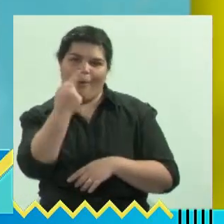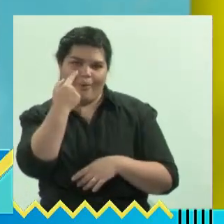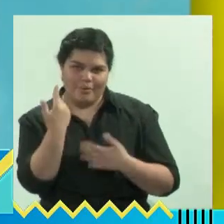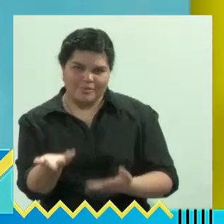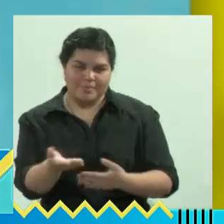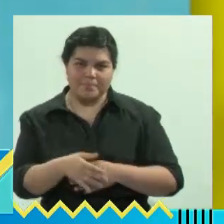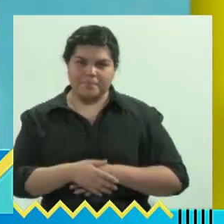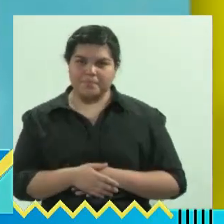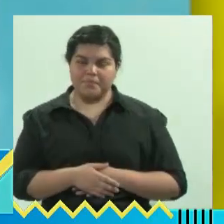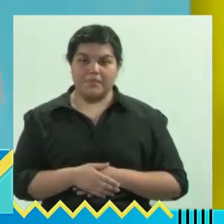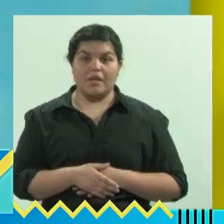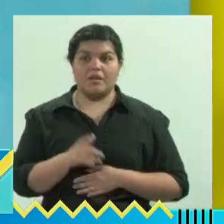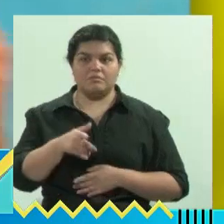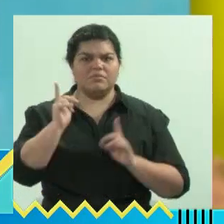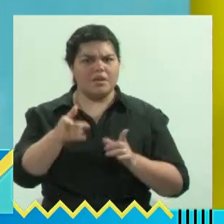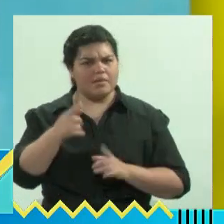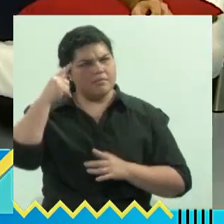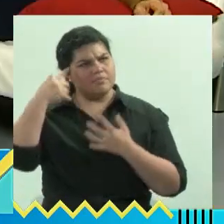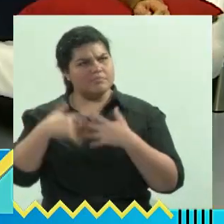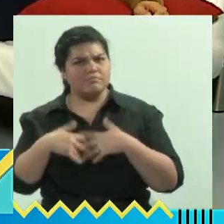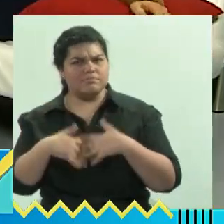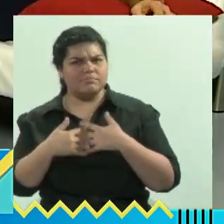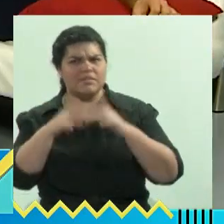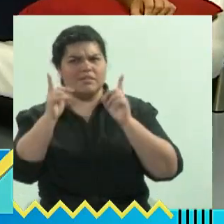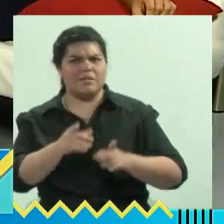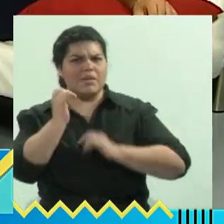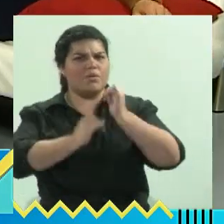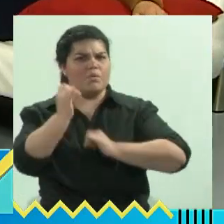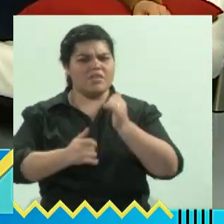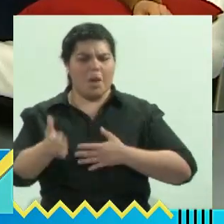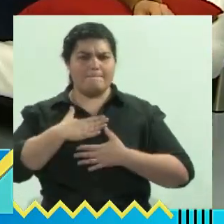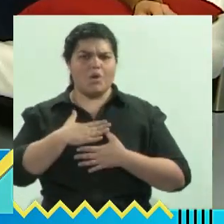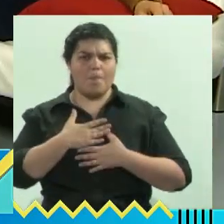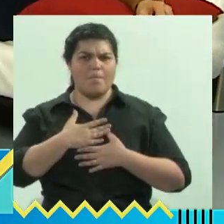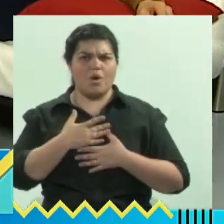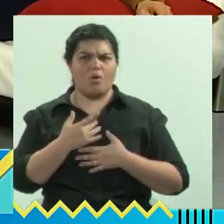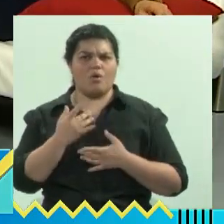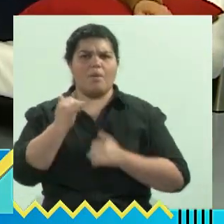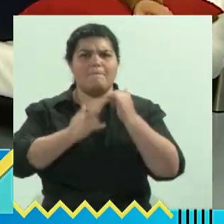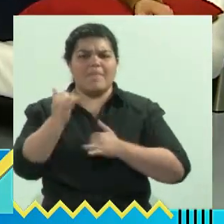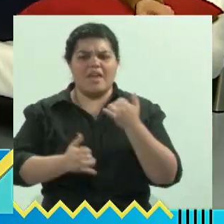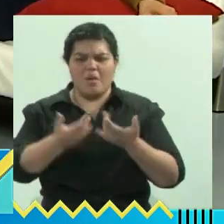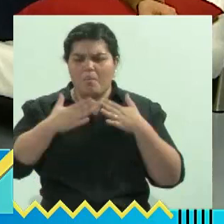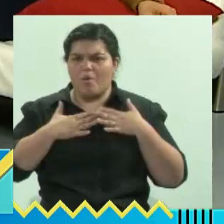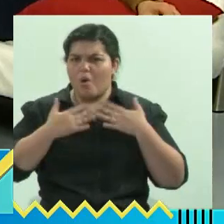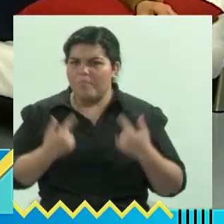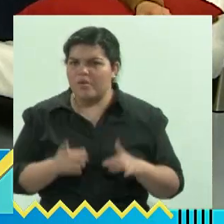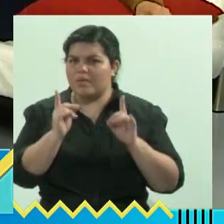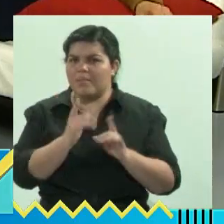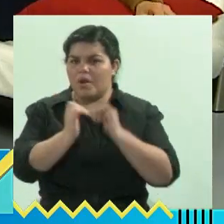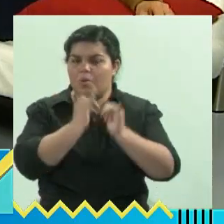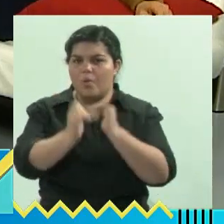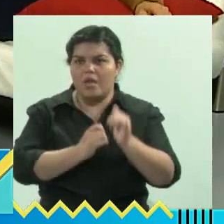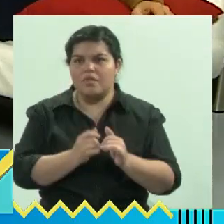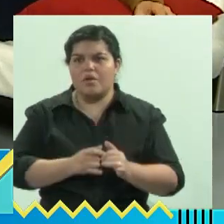¿no? Y hizo muchas reflexiones al respecto, ¿no? También, ¿no? Cómo hablan de uno mismo, ¿no? Los mitos, cómo hablan de nosotros, del